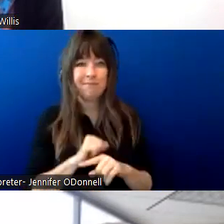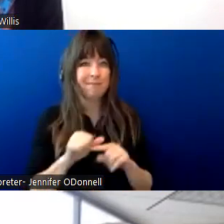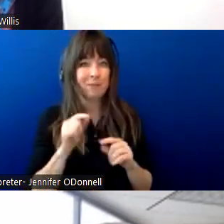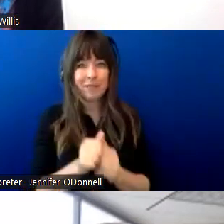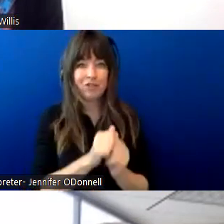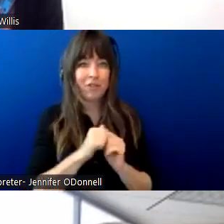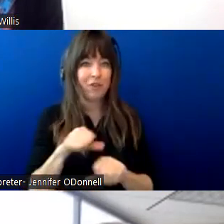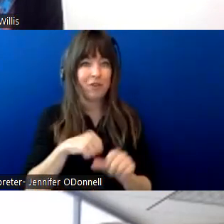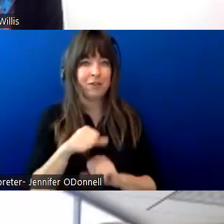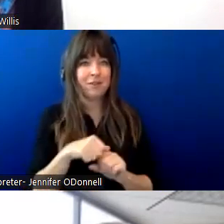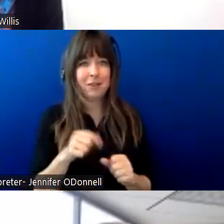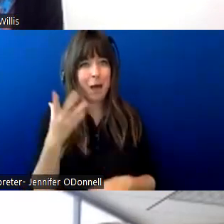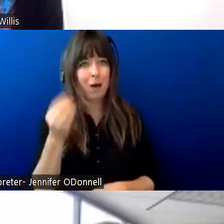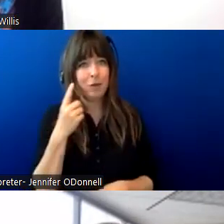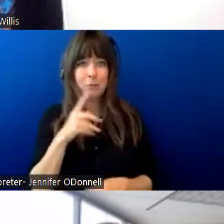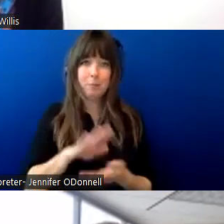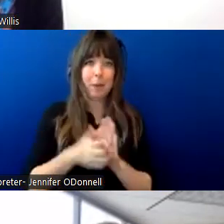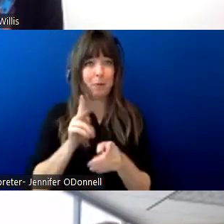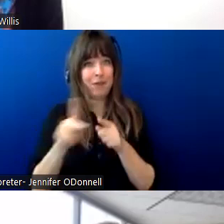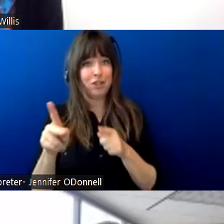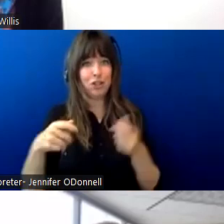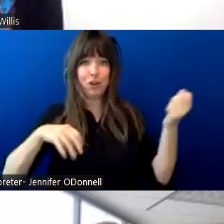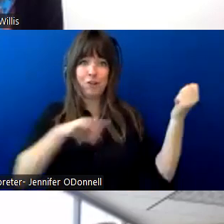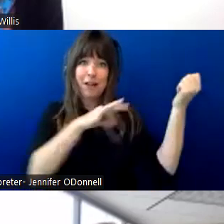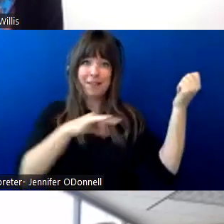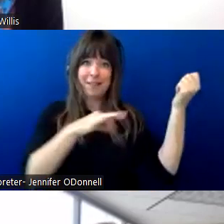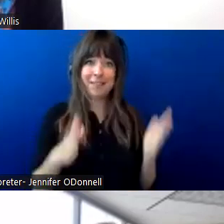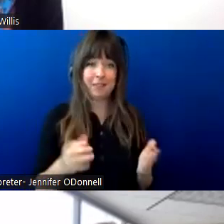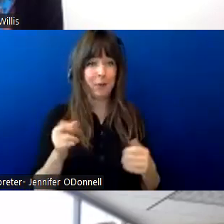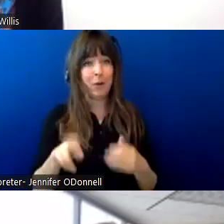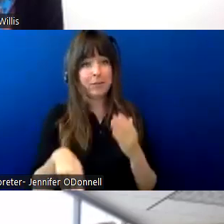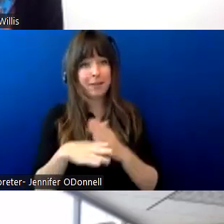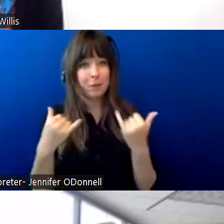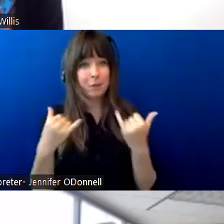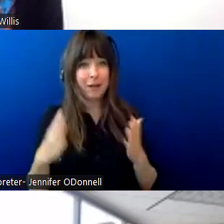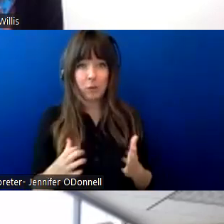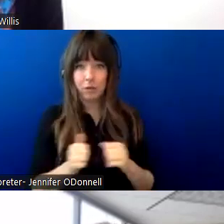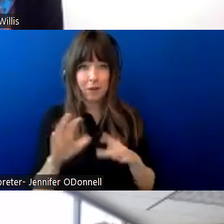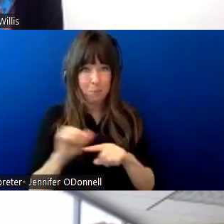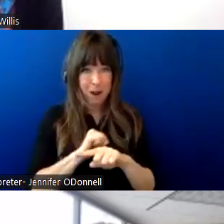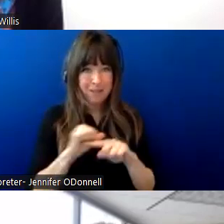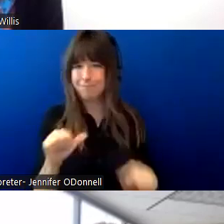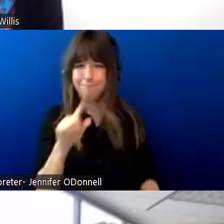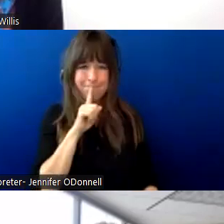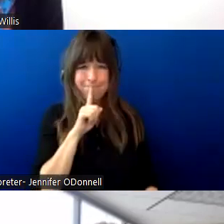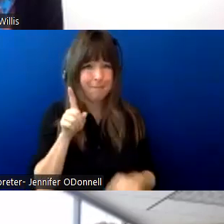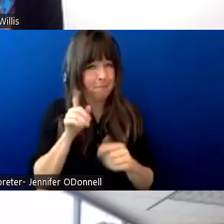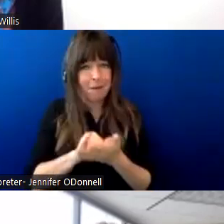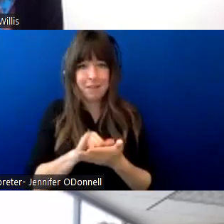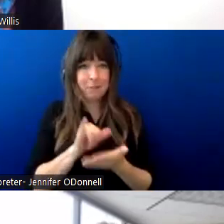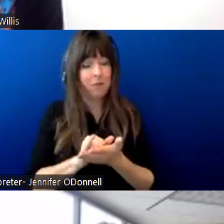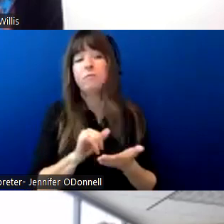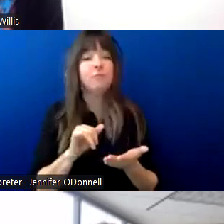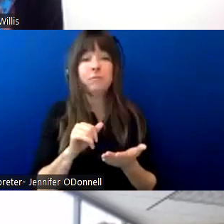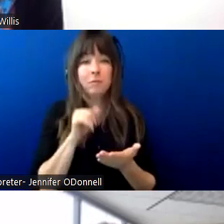practicar, no se nos trataría de ser un jugador de fútbol profesional si no se practica. Así que solamente no tenemos